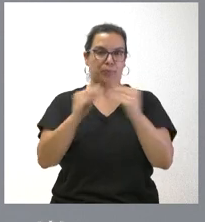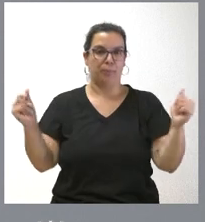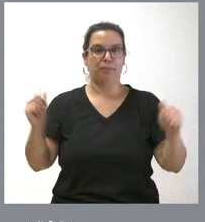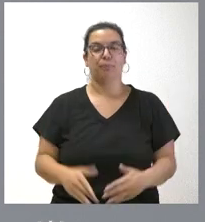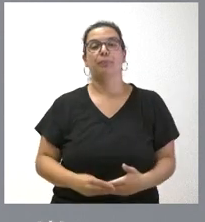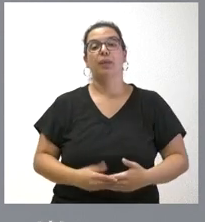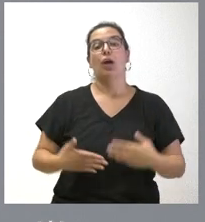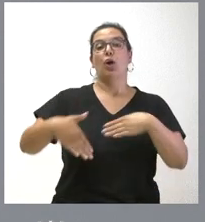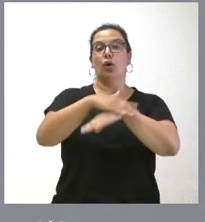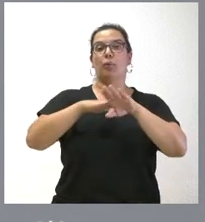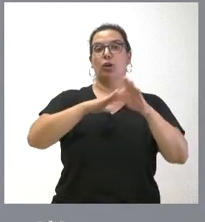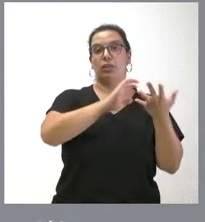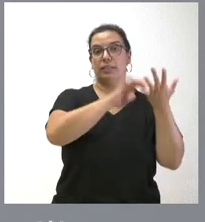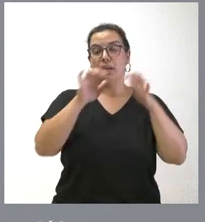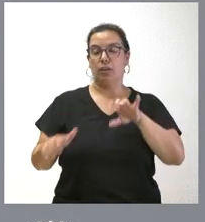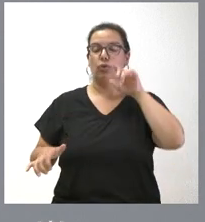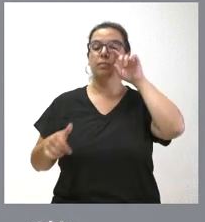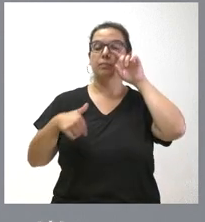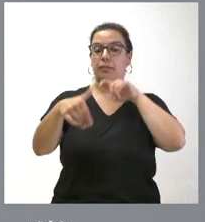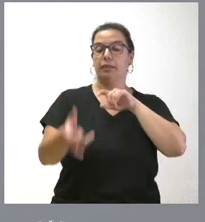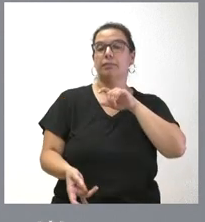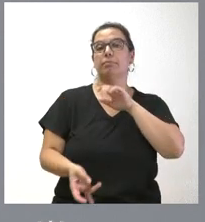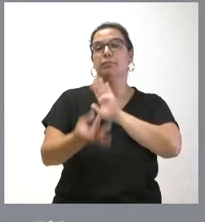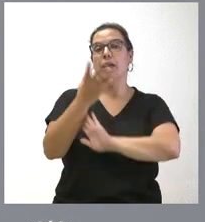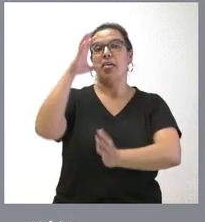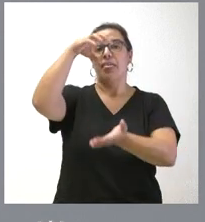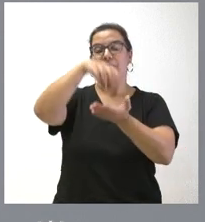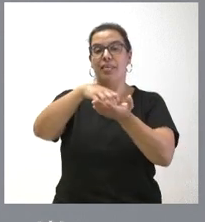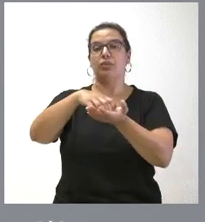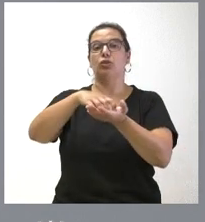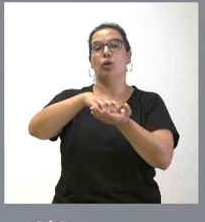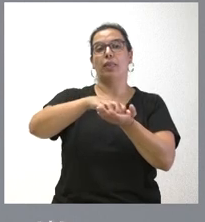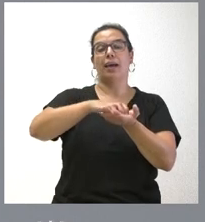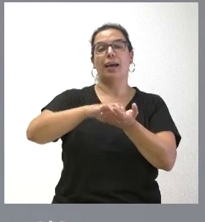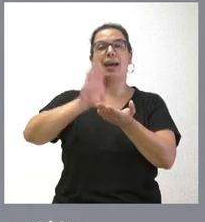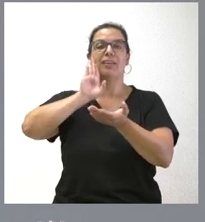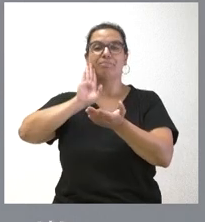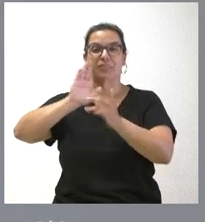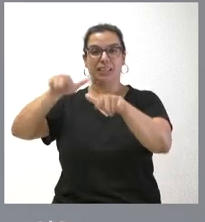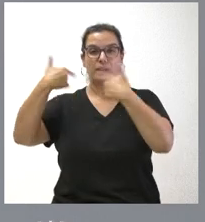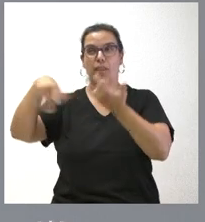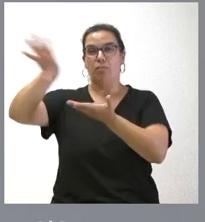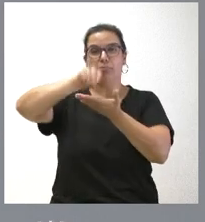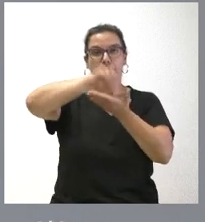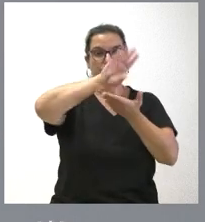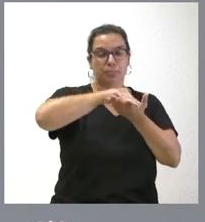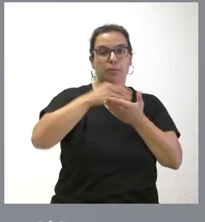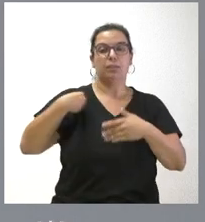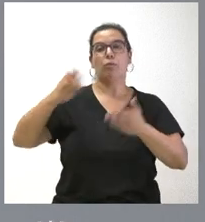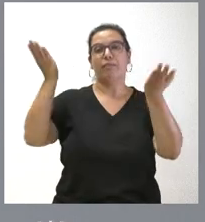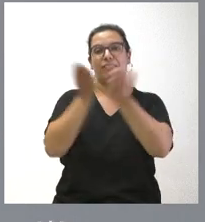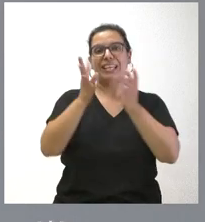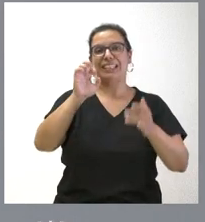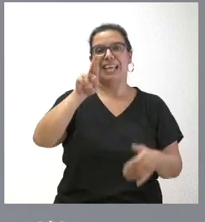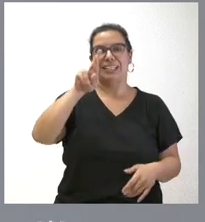de Castilla y león constituirá un centro de acogida de residuos para los municipios de las cinco villas en el tietar Ávila